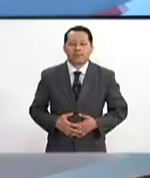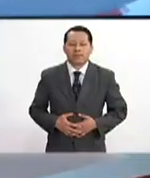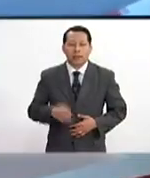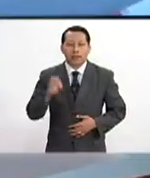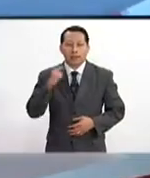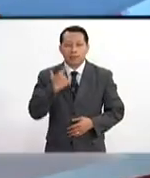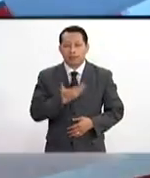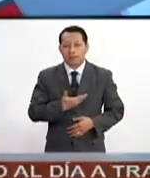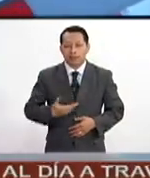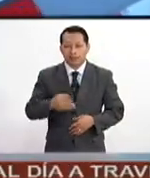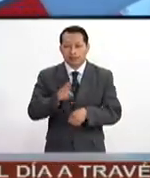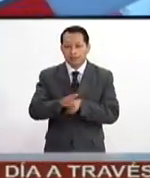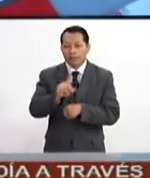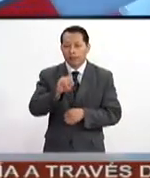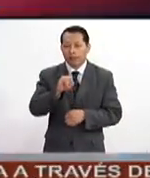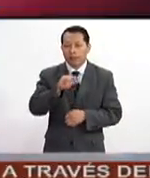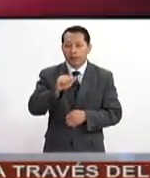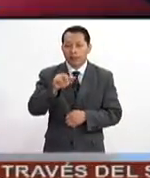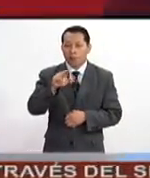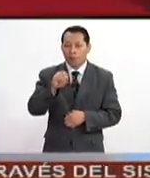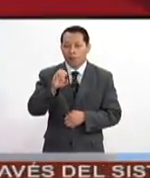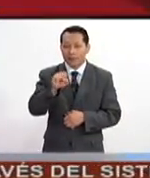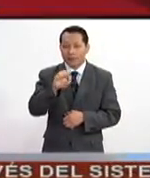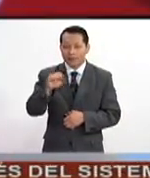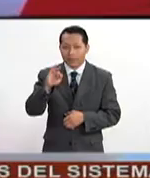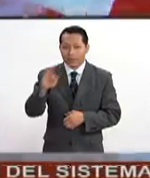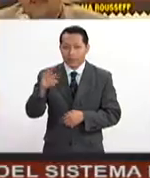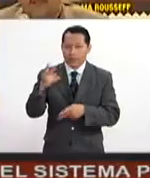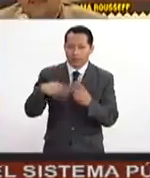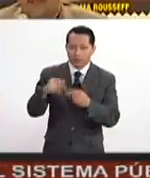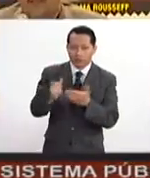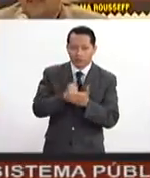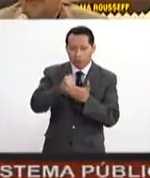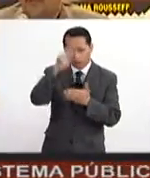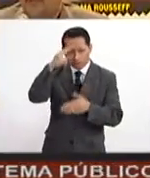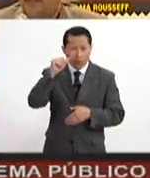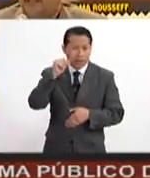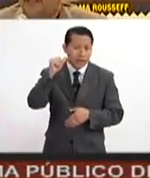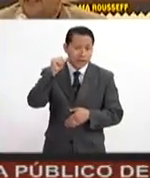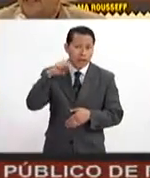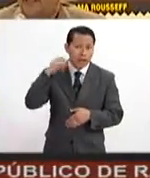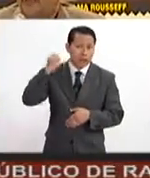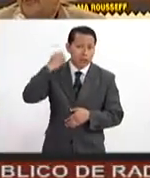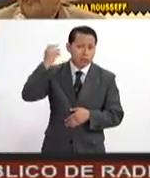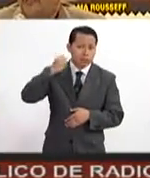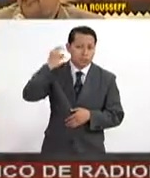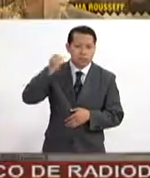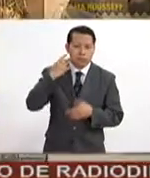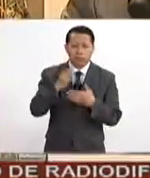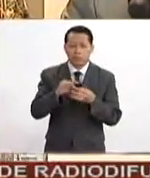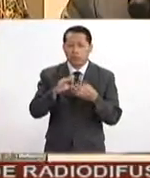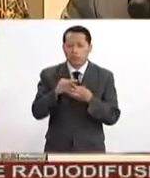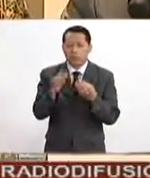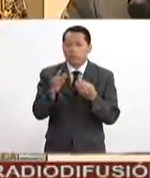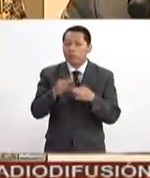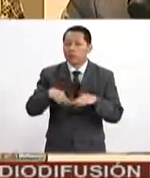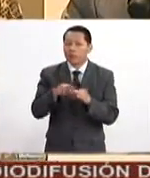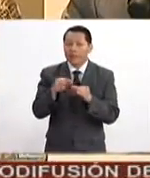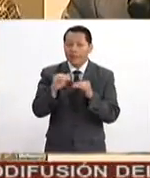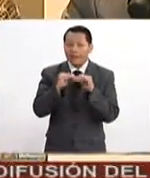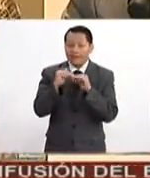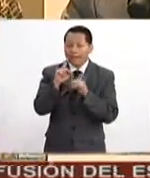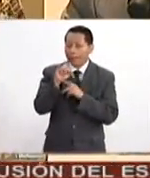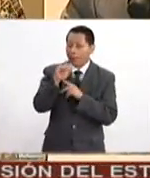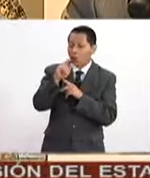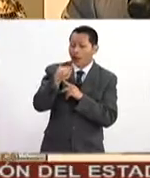La expresidenta de Brasil, Dilma Rousseff, se encuentra en la Ciudad de México. Ayer ofreció una conferencia magistral donde resaltó el valor de la democracia para el desarrollo de